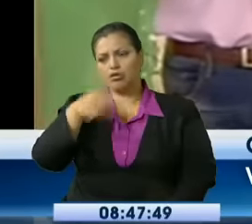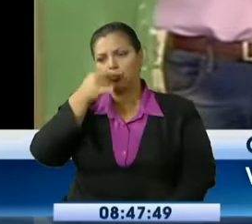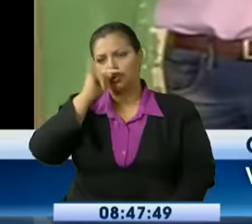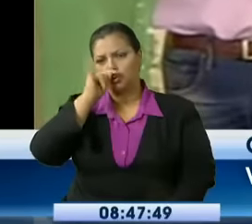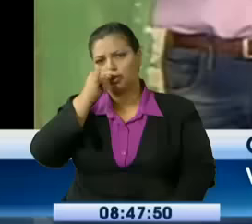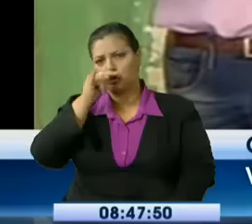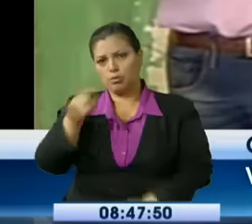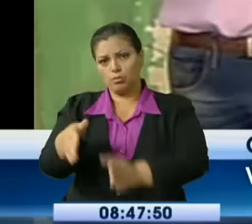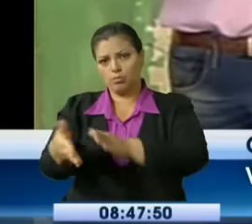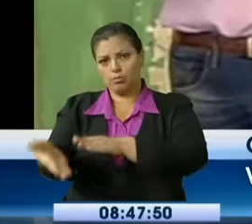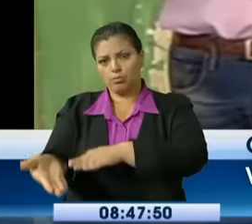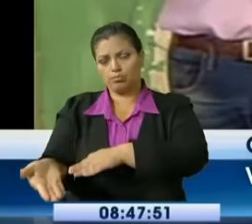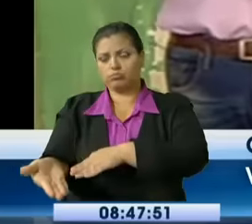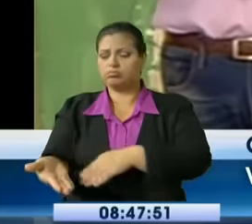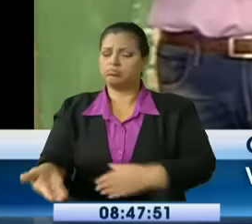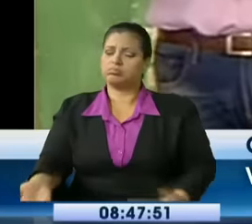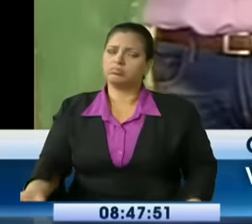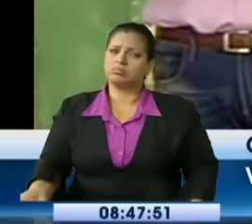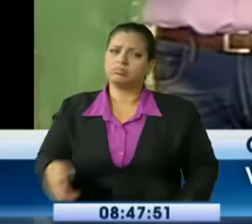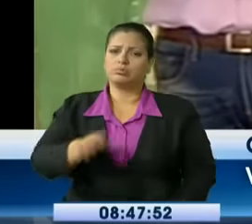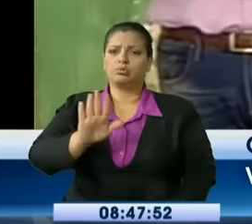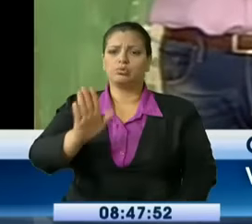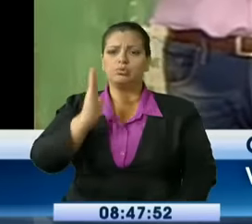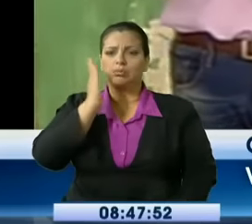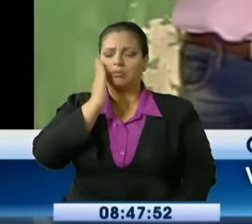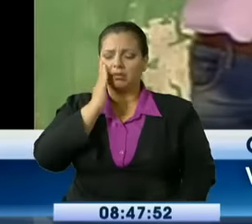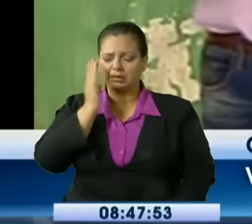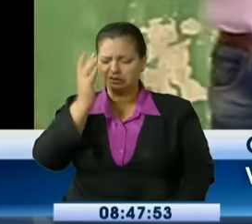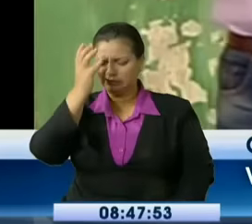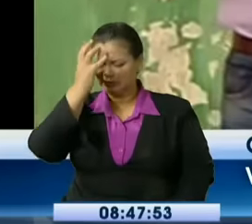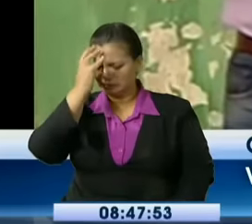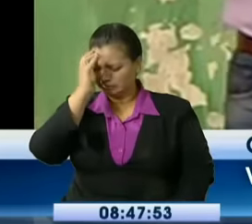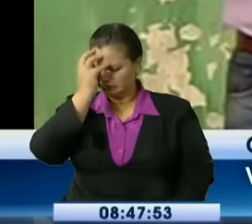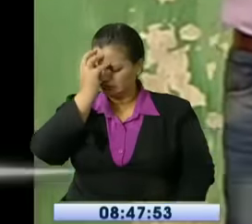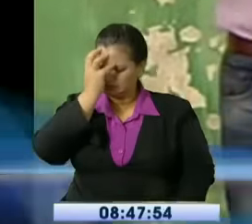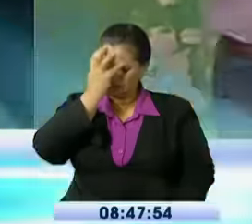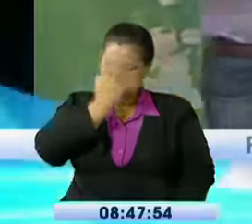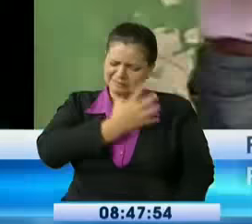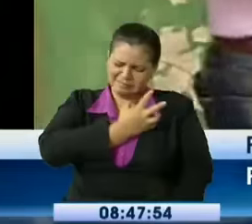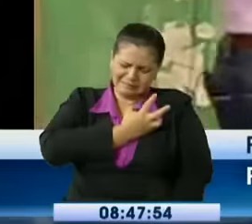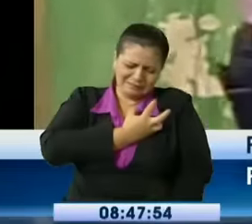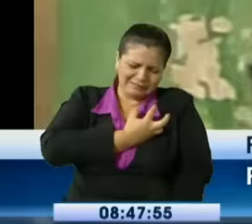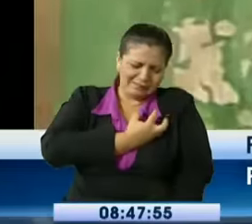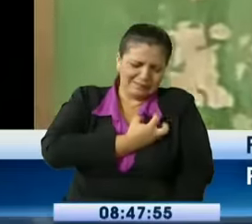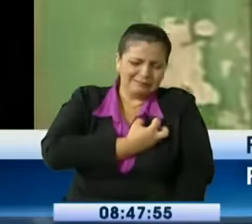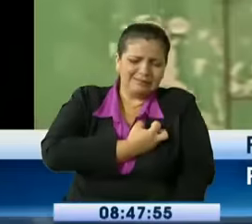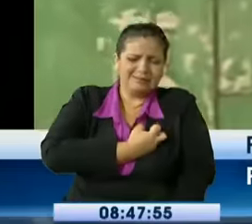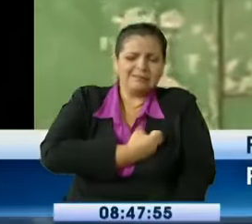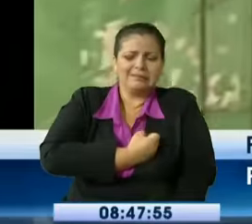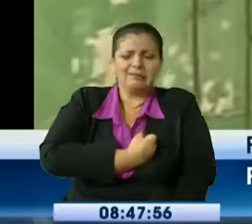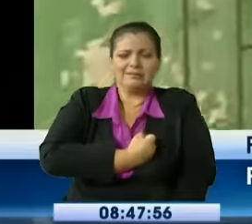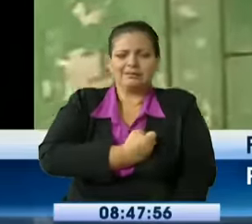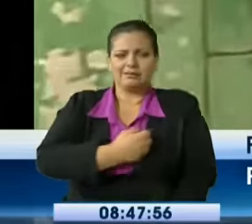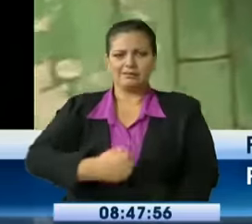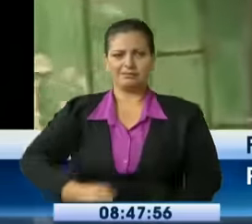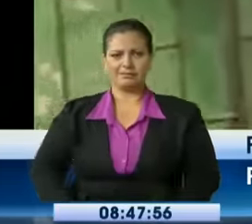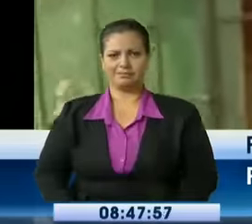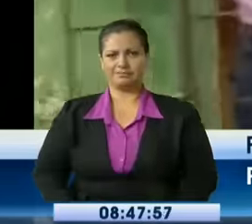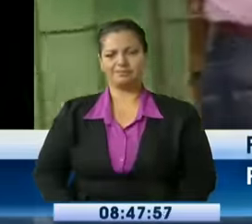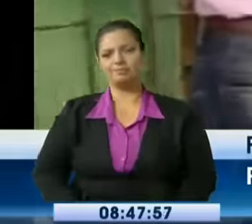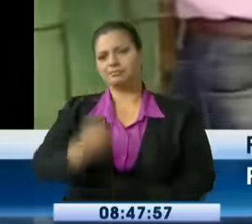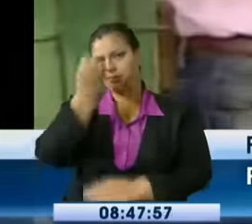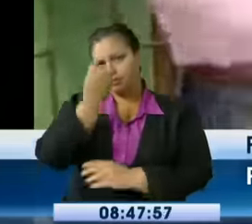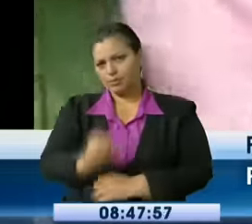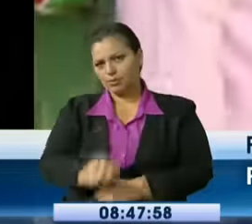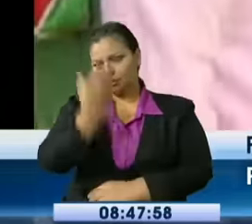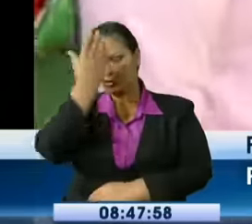es el fallecimiento del niño, es el asesinato del niño y en esas condiciones. Muy buenos días, doctor. ¿Cómo está?